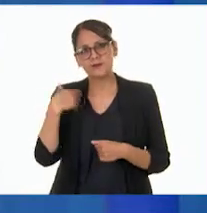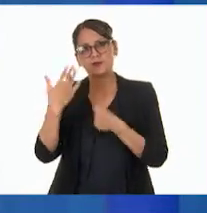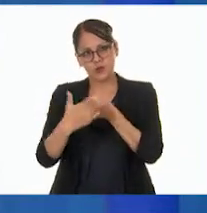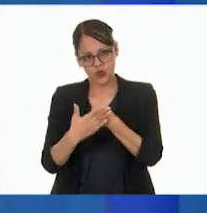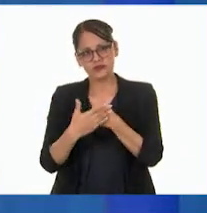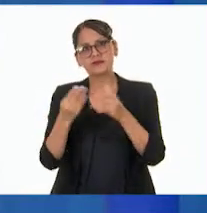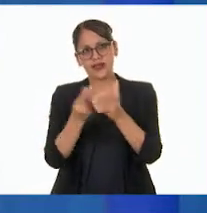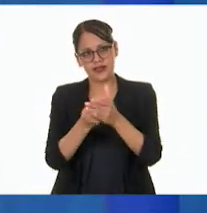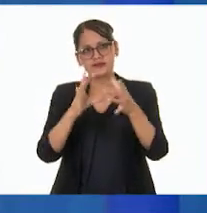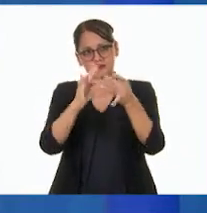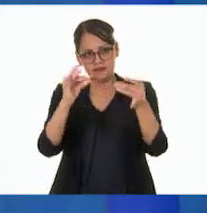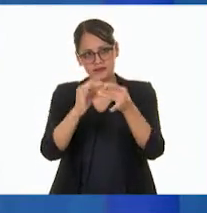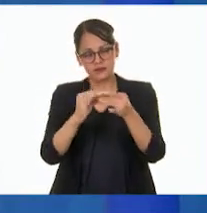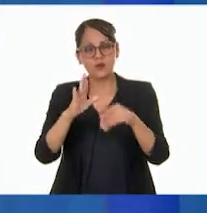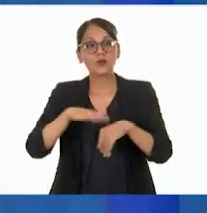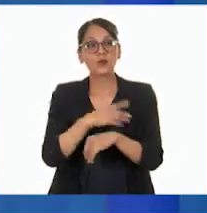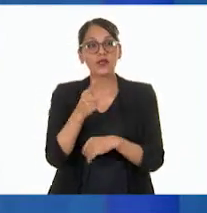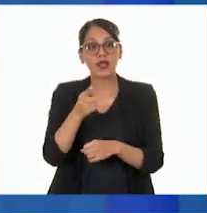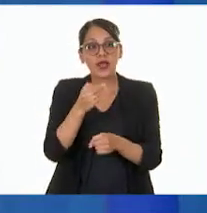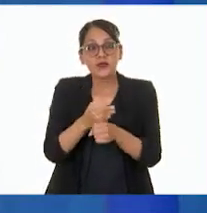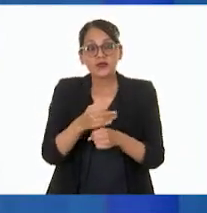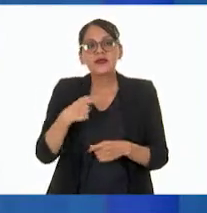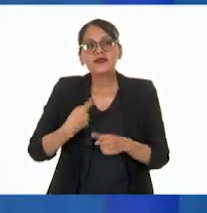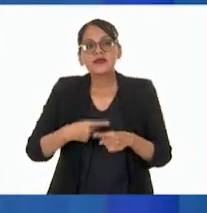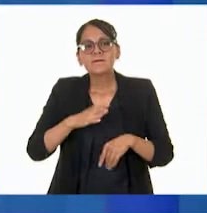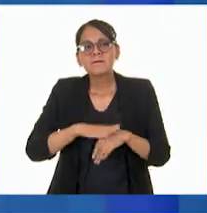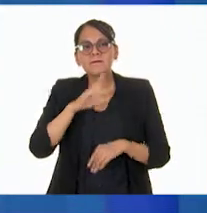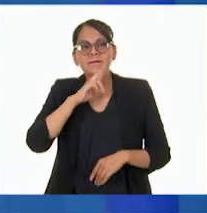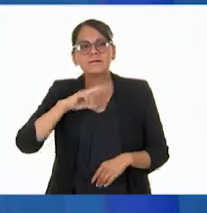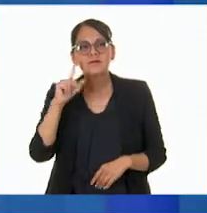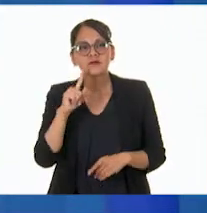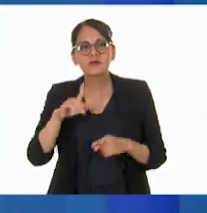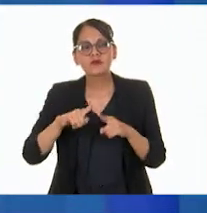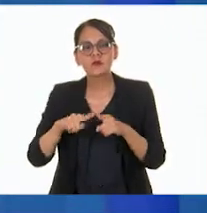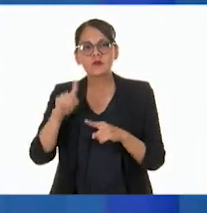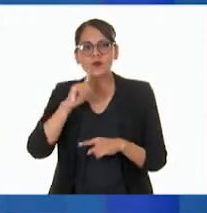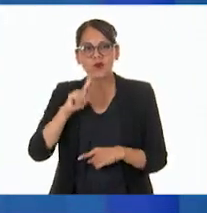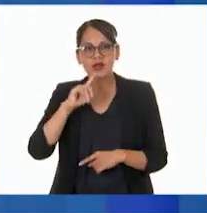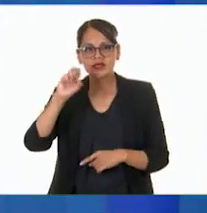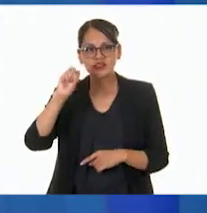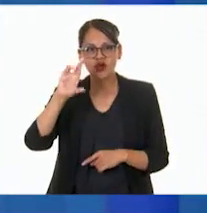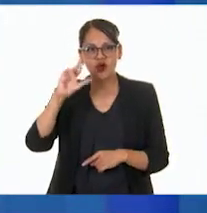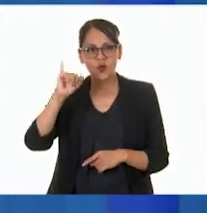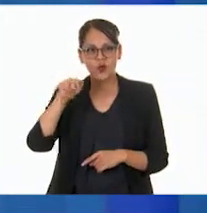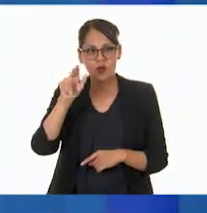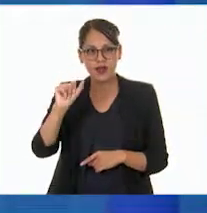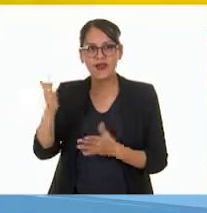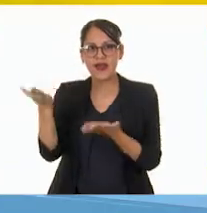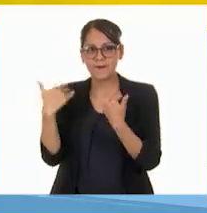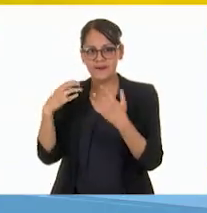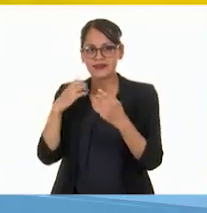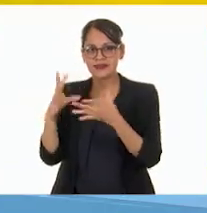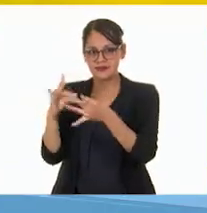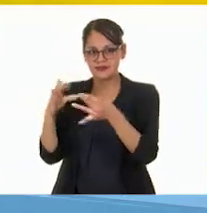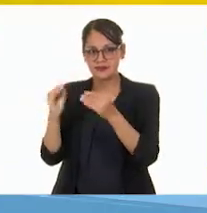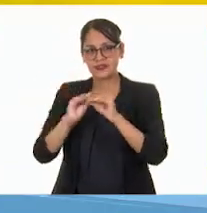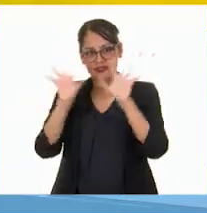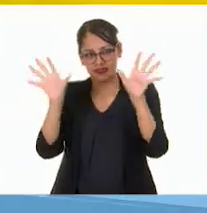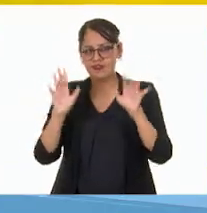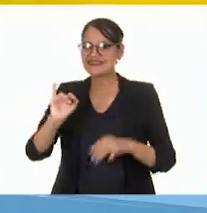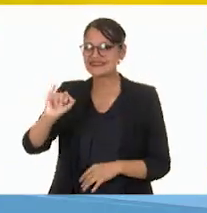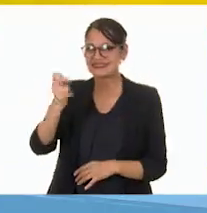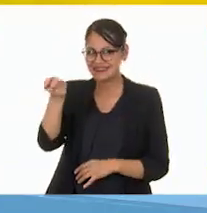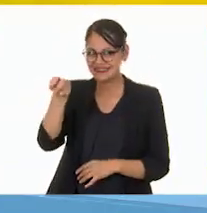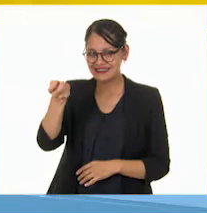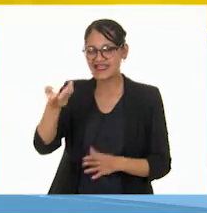en la siguiente clase, porque ¿quién mejor que la mismísima Sor Juana para que nos explique sobre esto? ¡Cierto! Bueno,